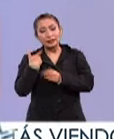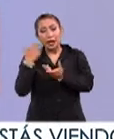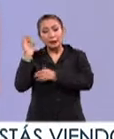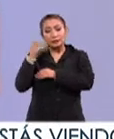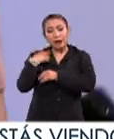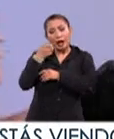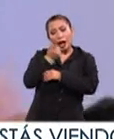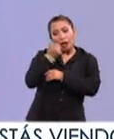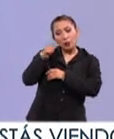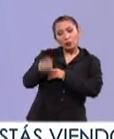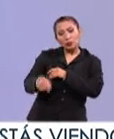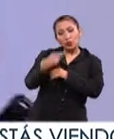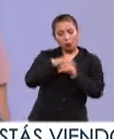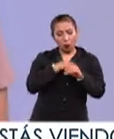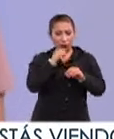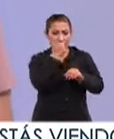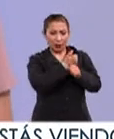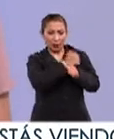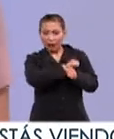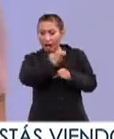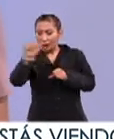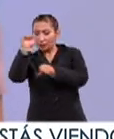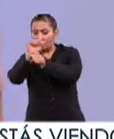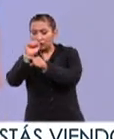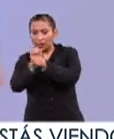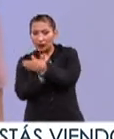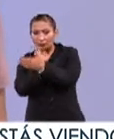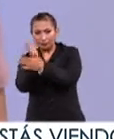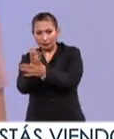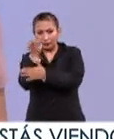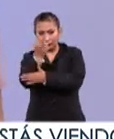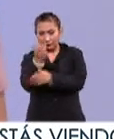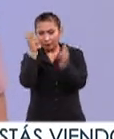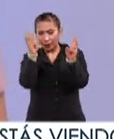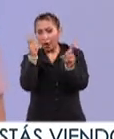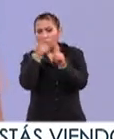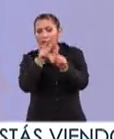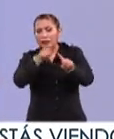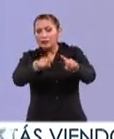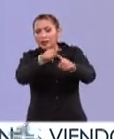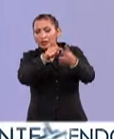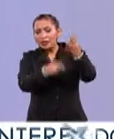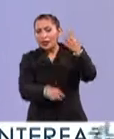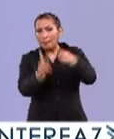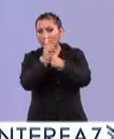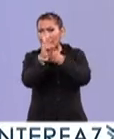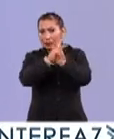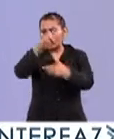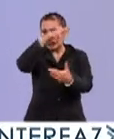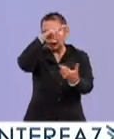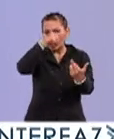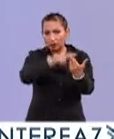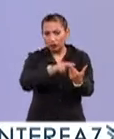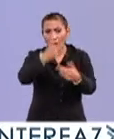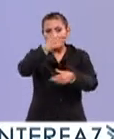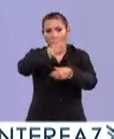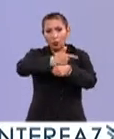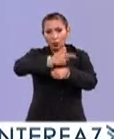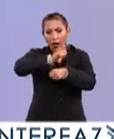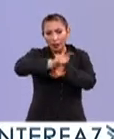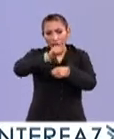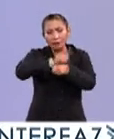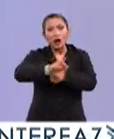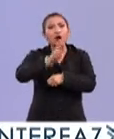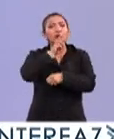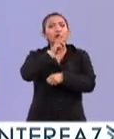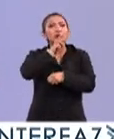los alumnos en el paso de un nivel a otro. Se destaca en este aspecto un conjunto de países en nuestra región, que son Guatemala, Honduras